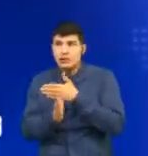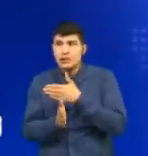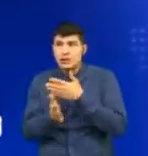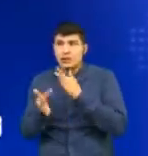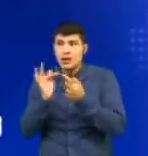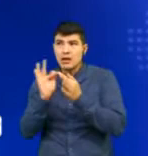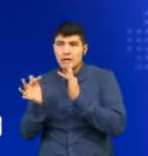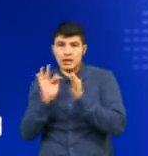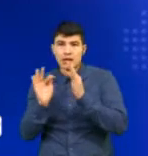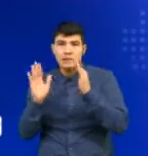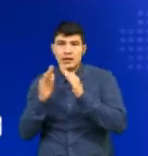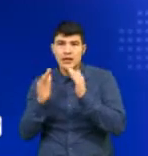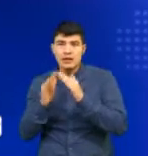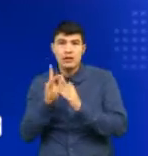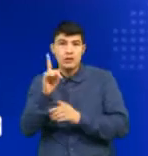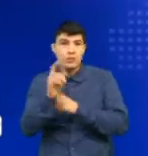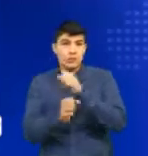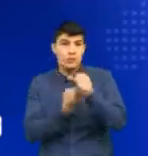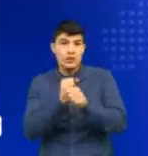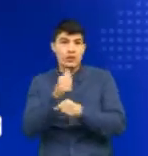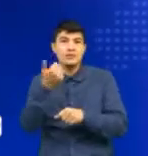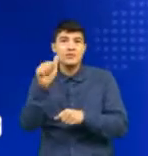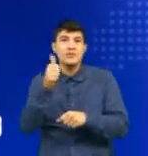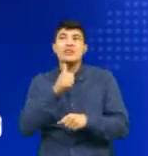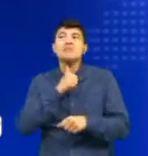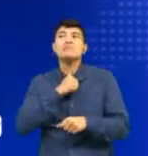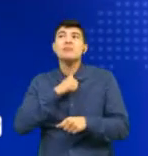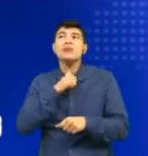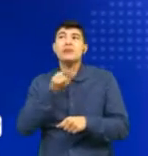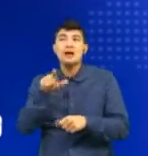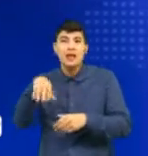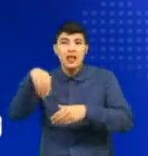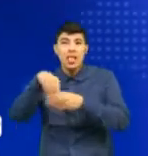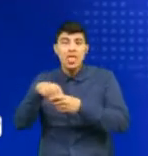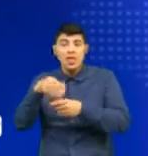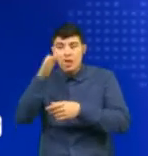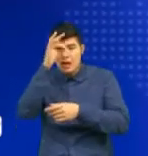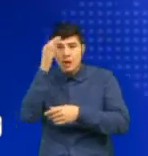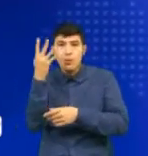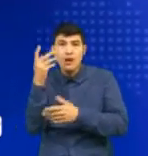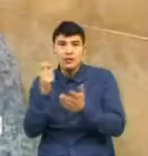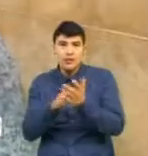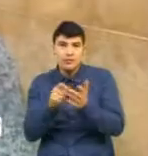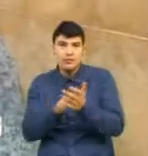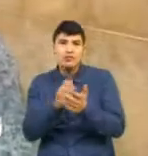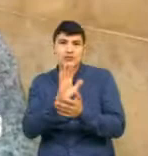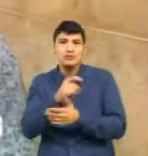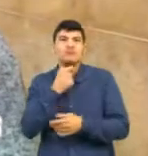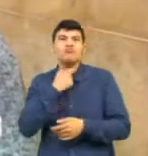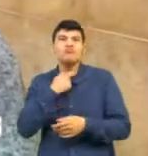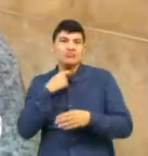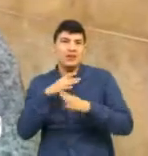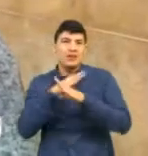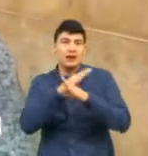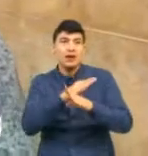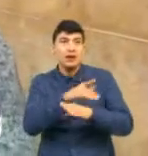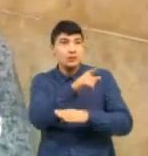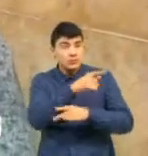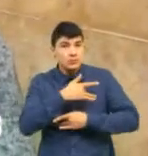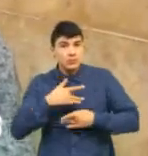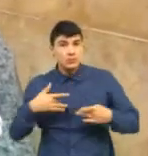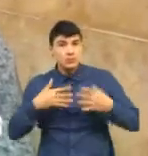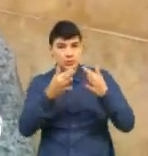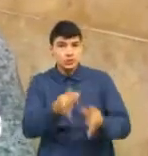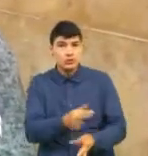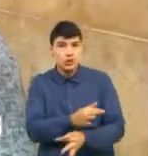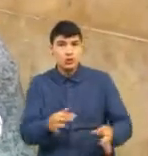en casa. Juan Manuel en un año ha tenido 10 cirugías, ha estado hospitalizado 4 veces con traqueostomía. La idea es que la EPS Salud Total,